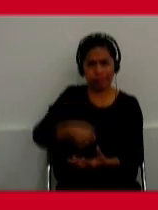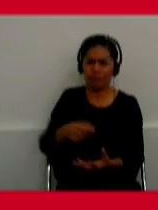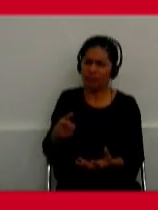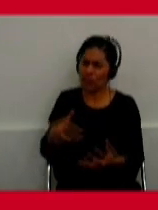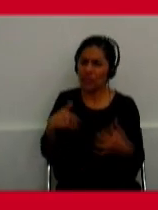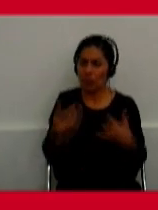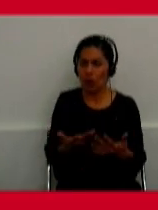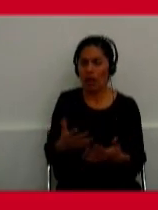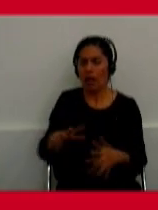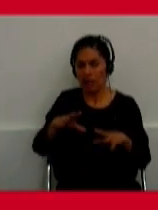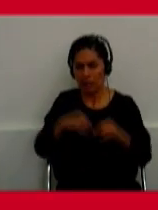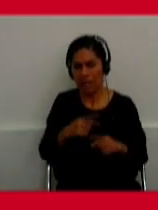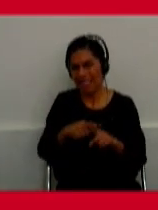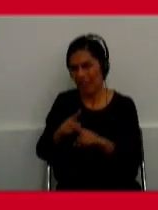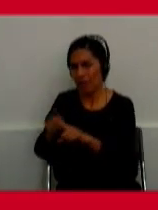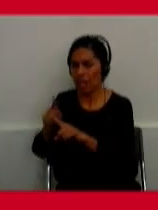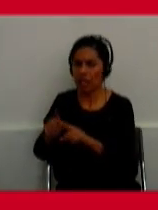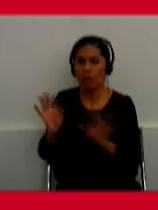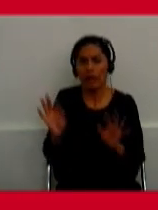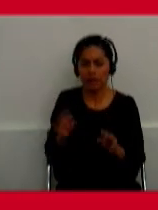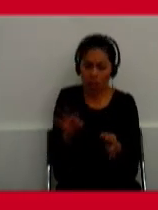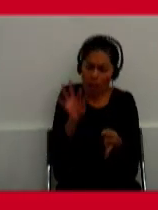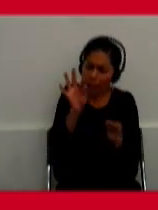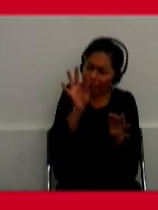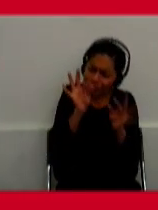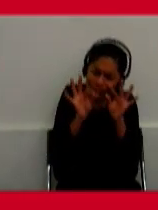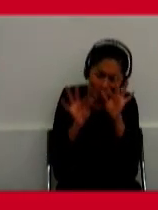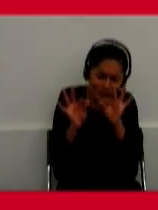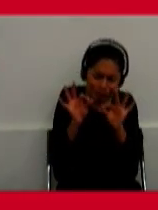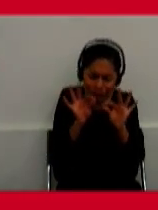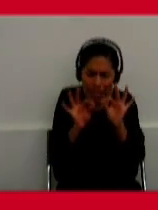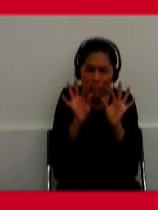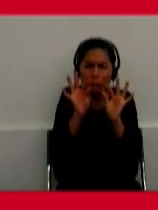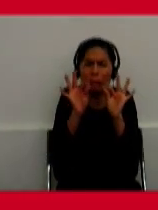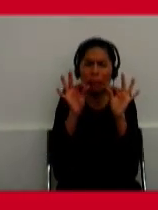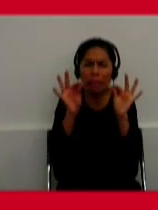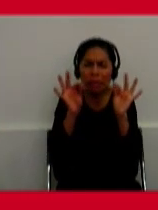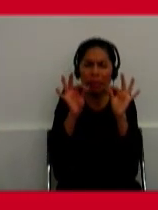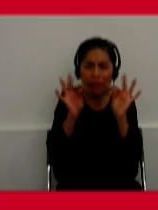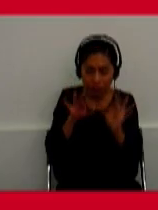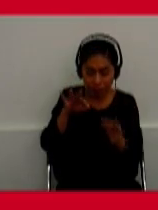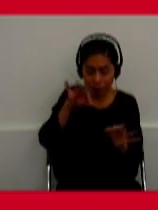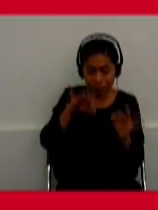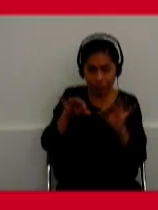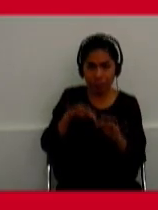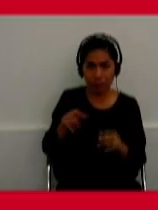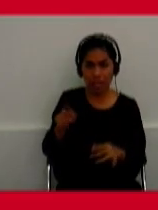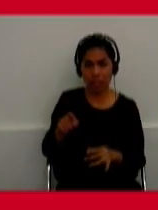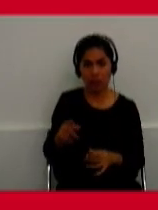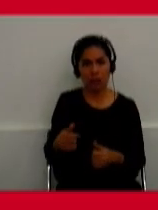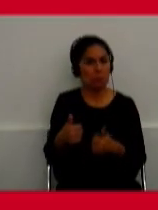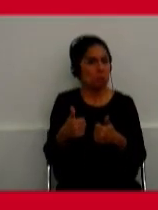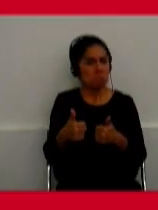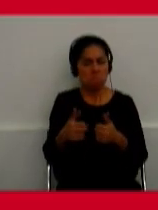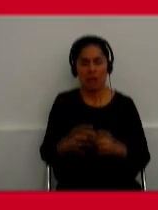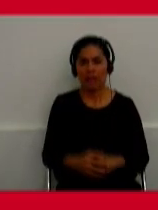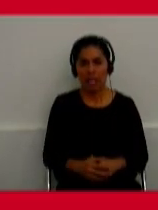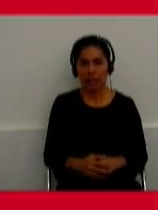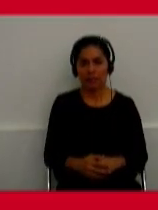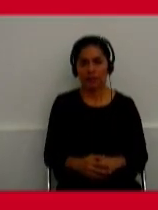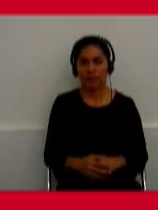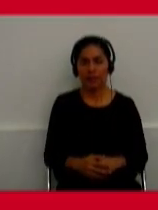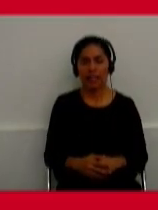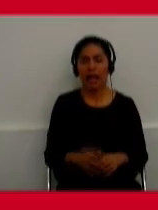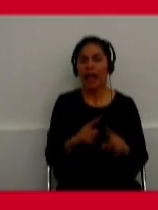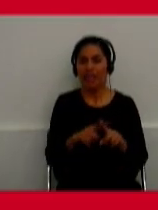mayor variabilidad. Más finos, ¿no? Mayor contenido de finos, entonces es un equipo que se maneja mejor